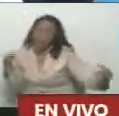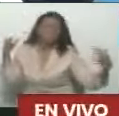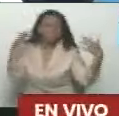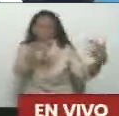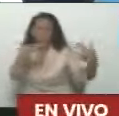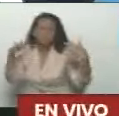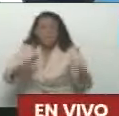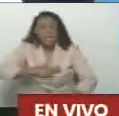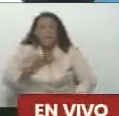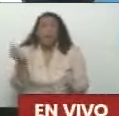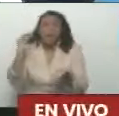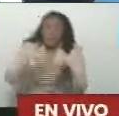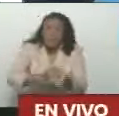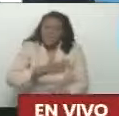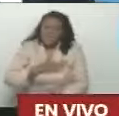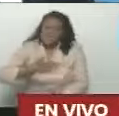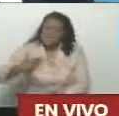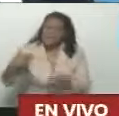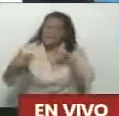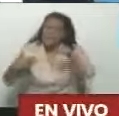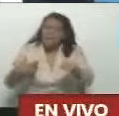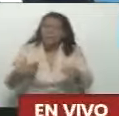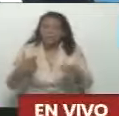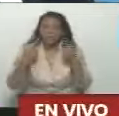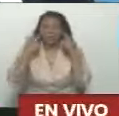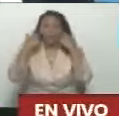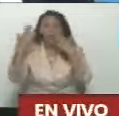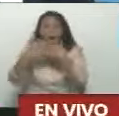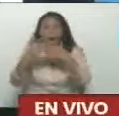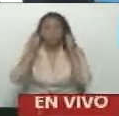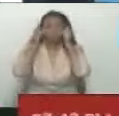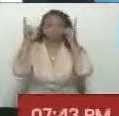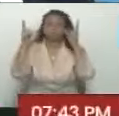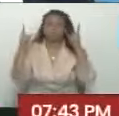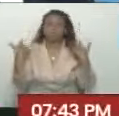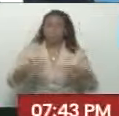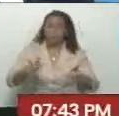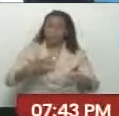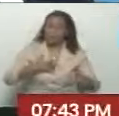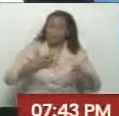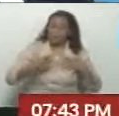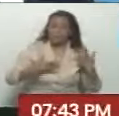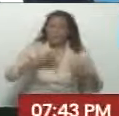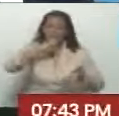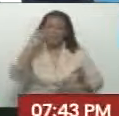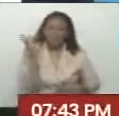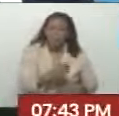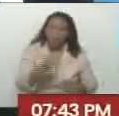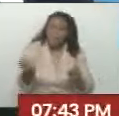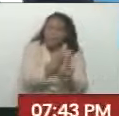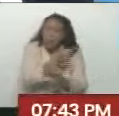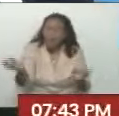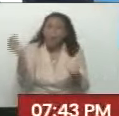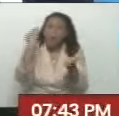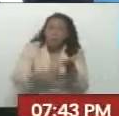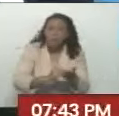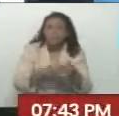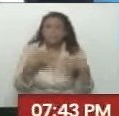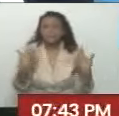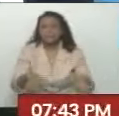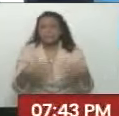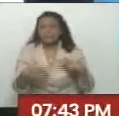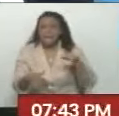otros. Y han despertado en sectores ese odio de violencia.